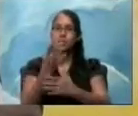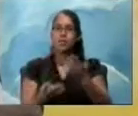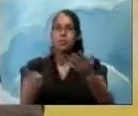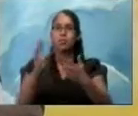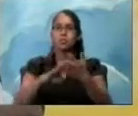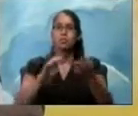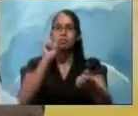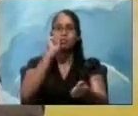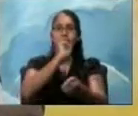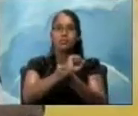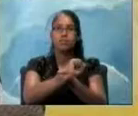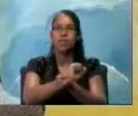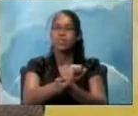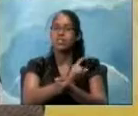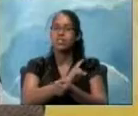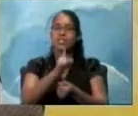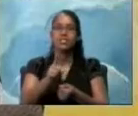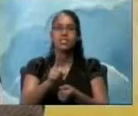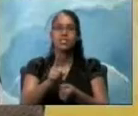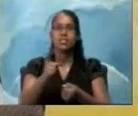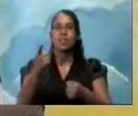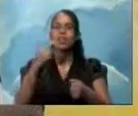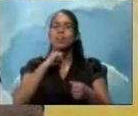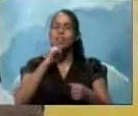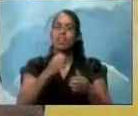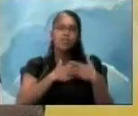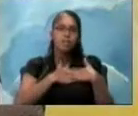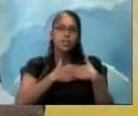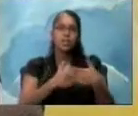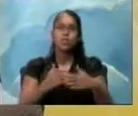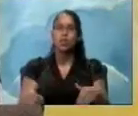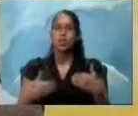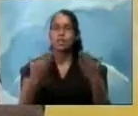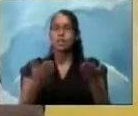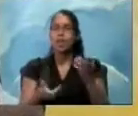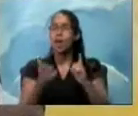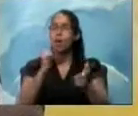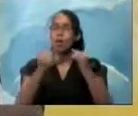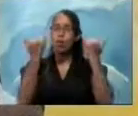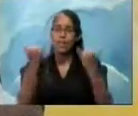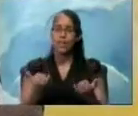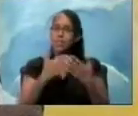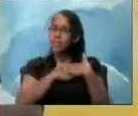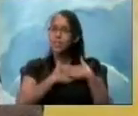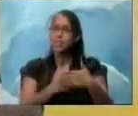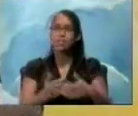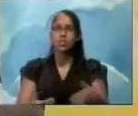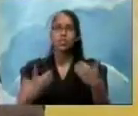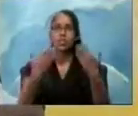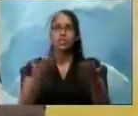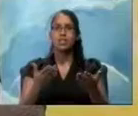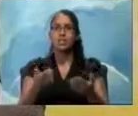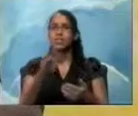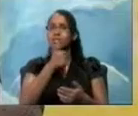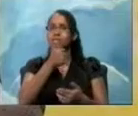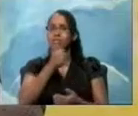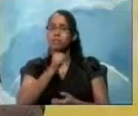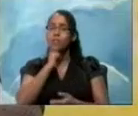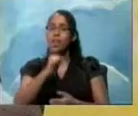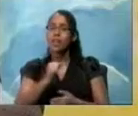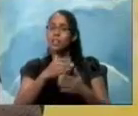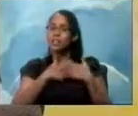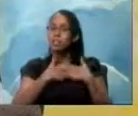fiesta. Era un beneficio que se daba. Ahora, en este beneficio que se daba, ¿quién era el que se merecía